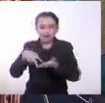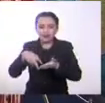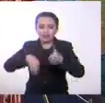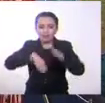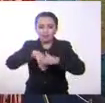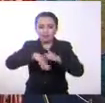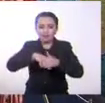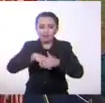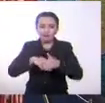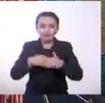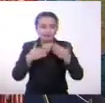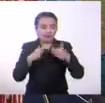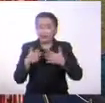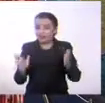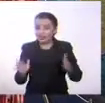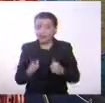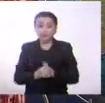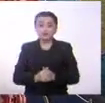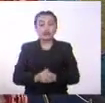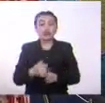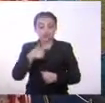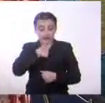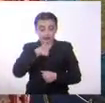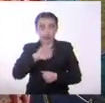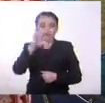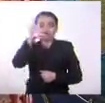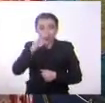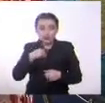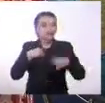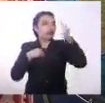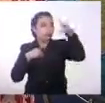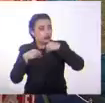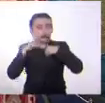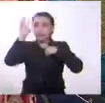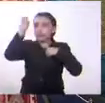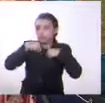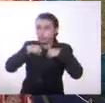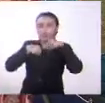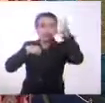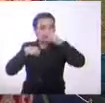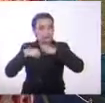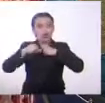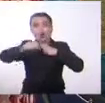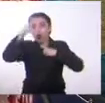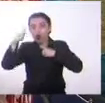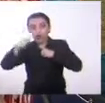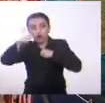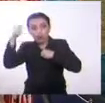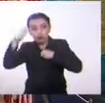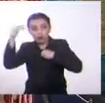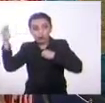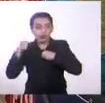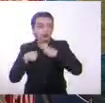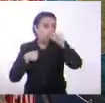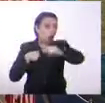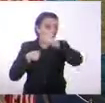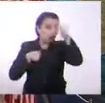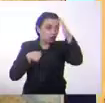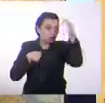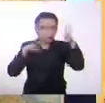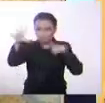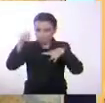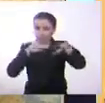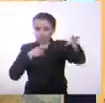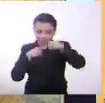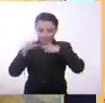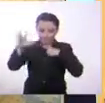va modificando esa identidad tal vez tradicional sobre la cual nosotros estamos o la que estamos acostumbrados